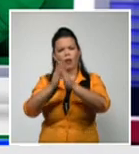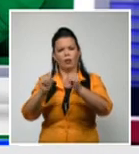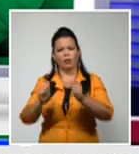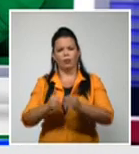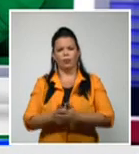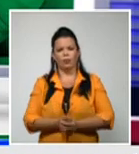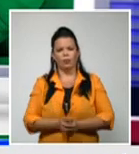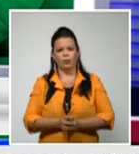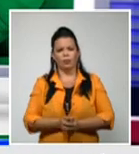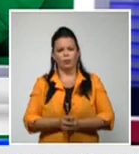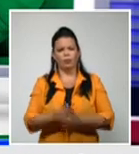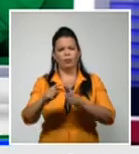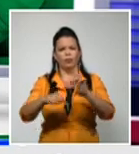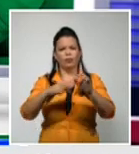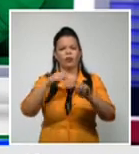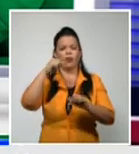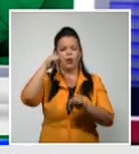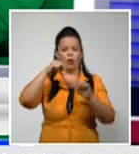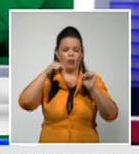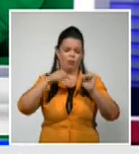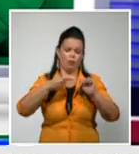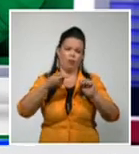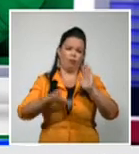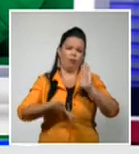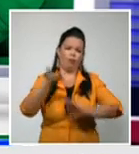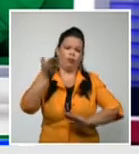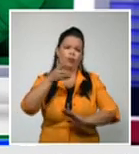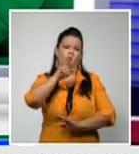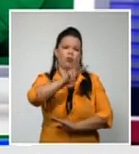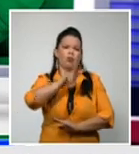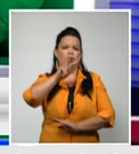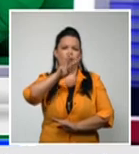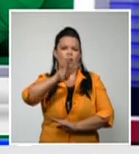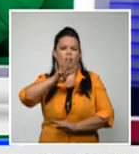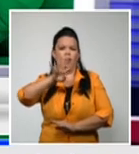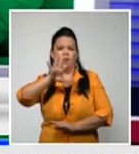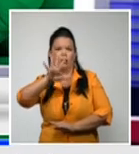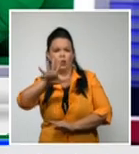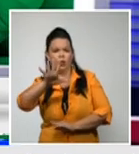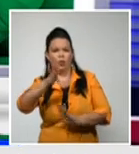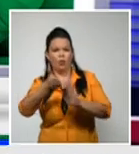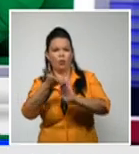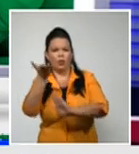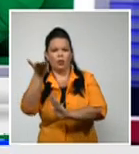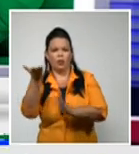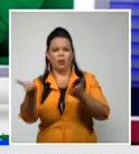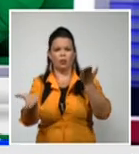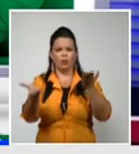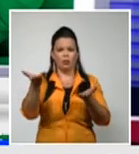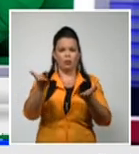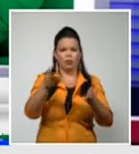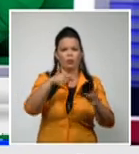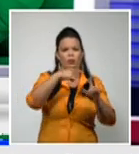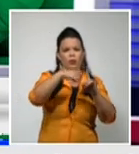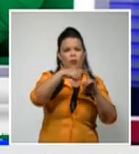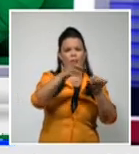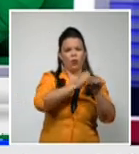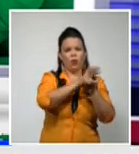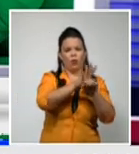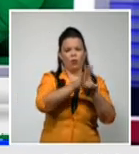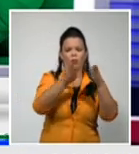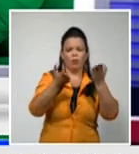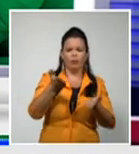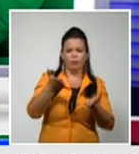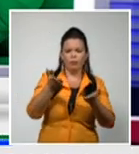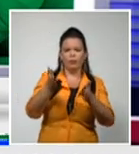225 más que el número de pacientes que se han diagnosticado. Eso es lo que permite que el número